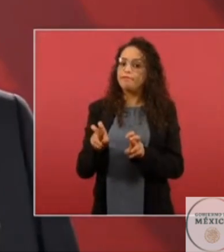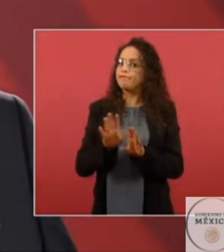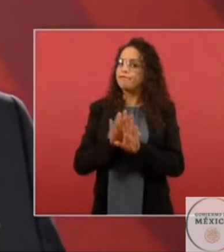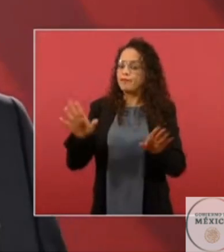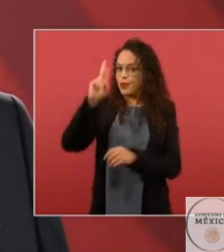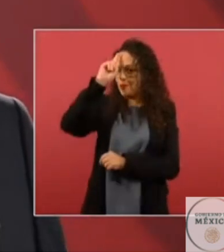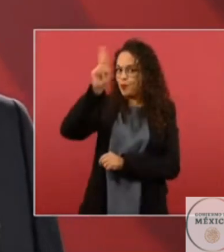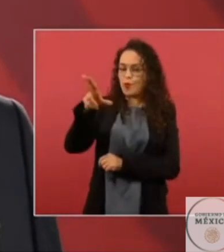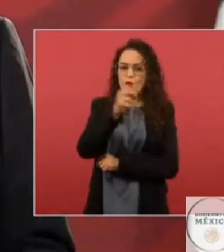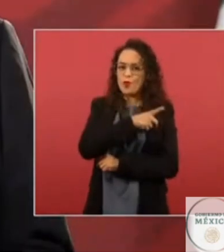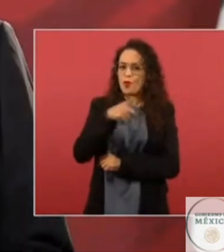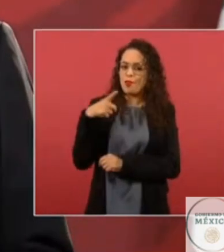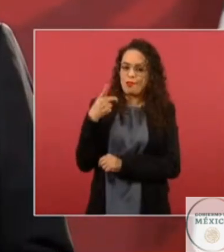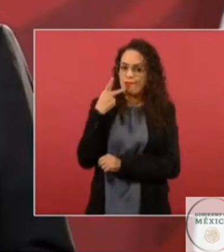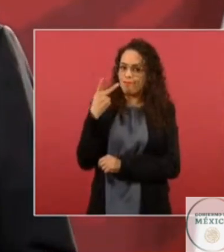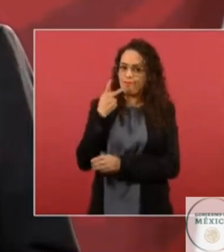prohibidos,